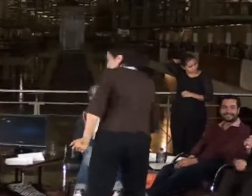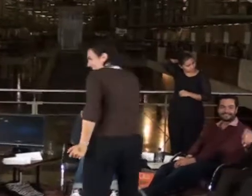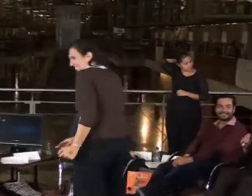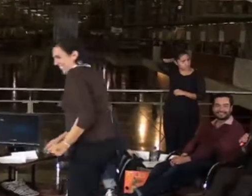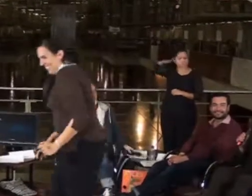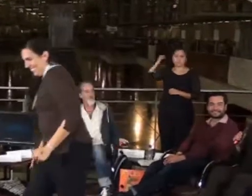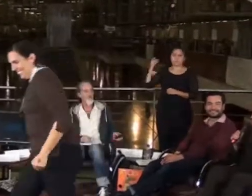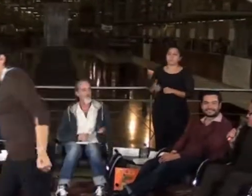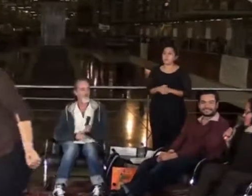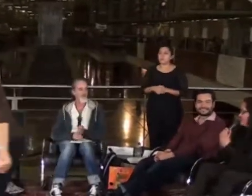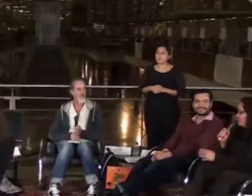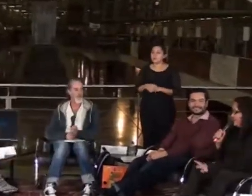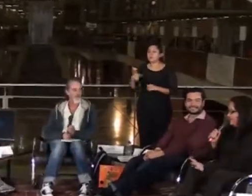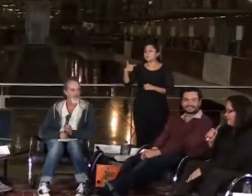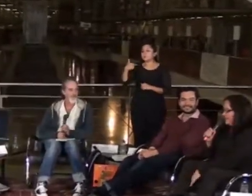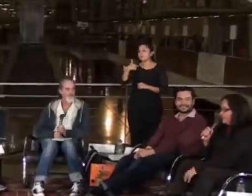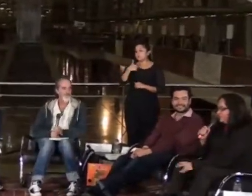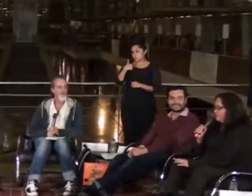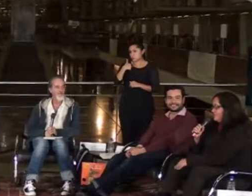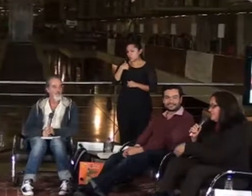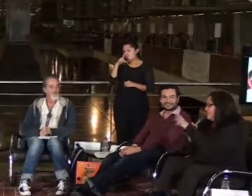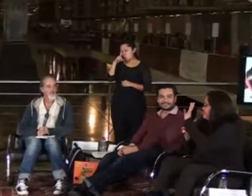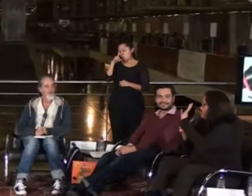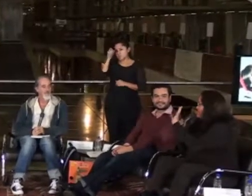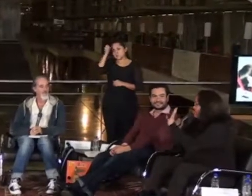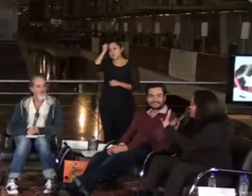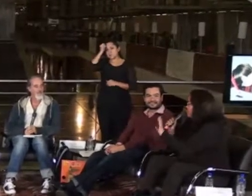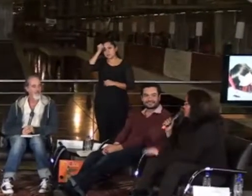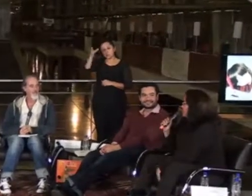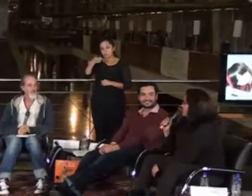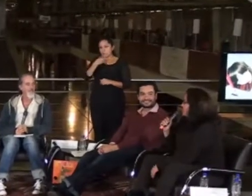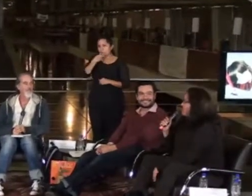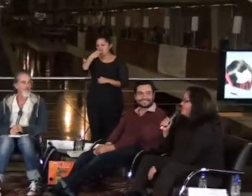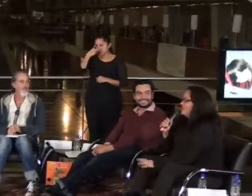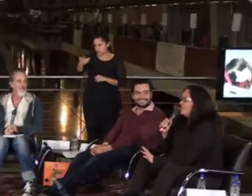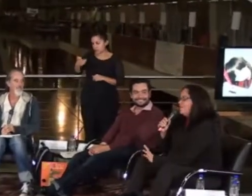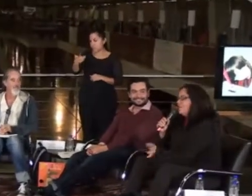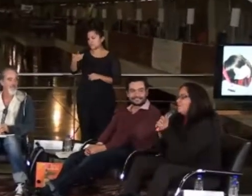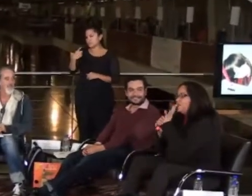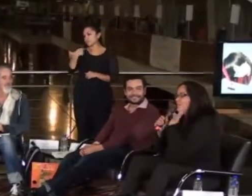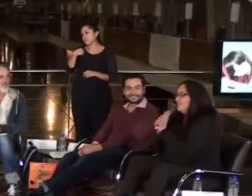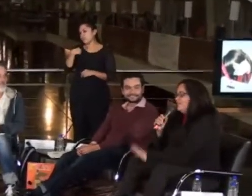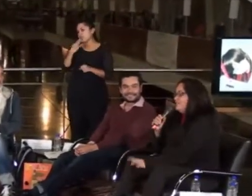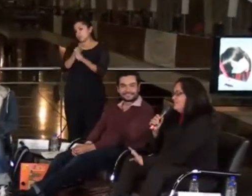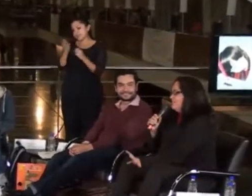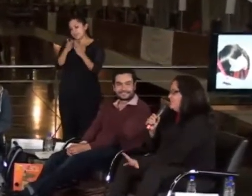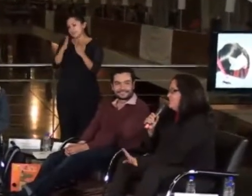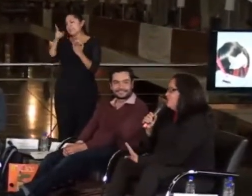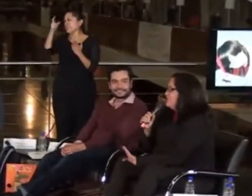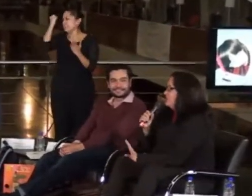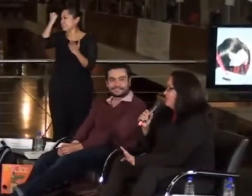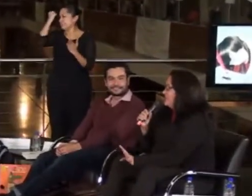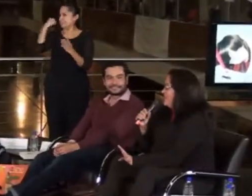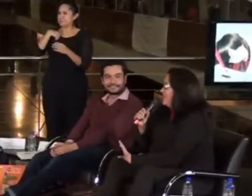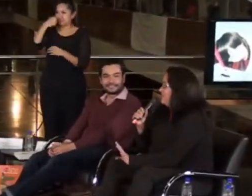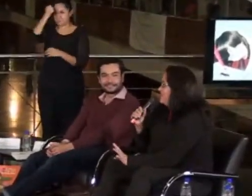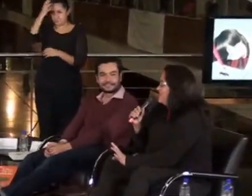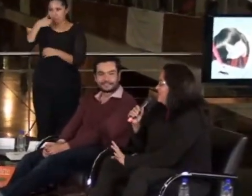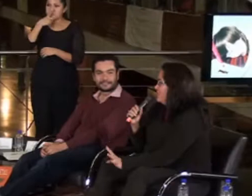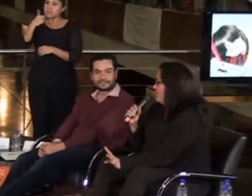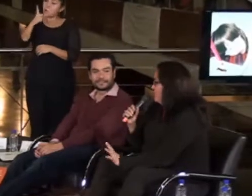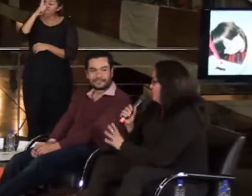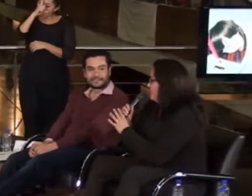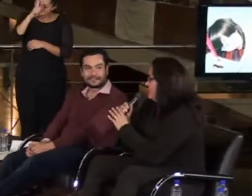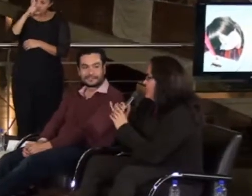bueno yo se me olvidó decir algo porque ni vi mis apuntes pero me parece que es muy importante algo